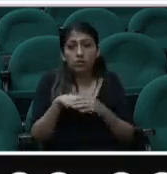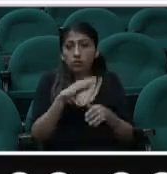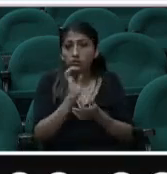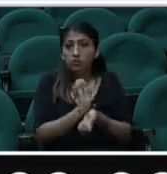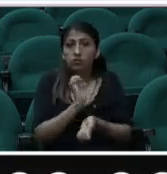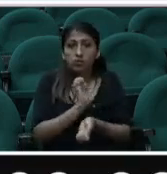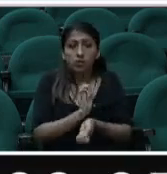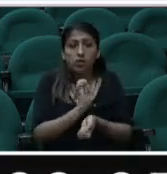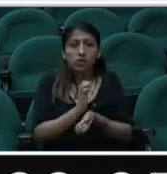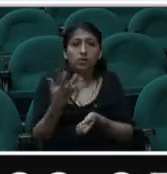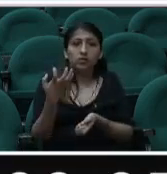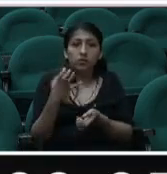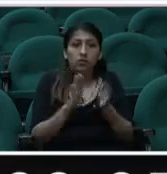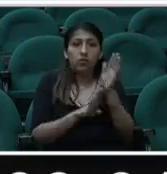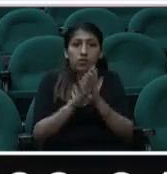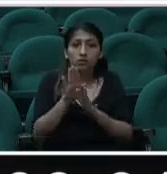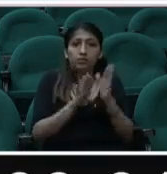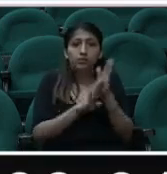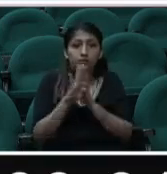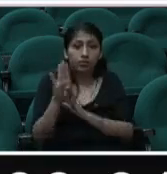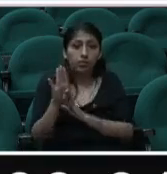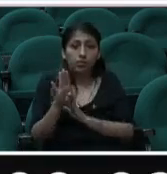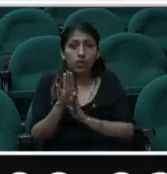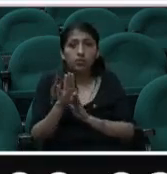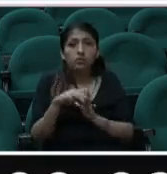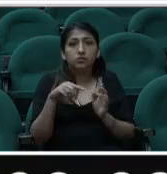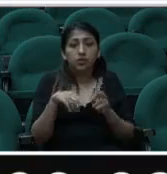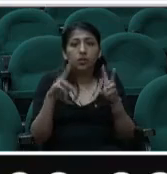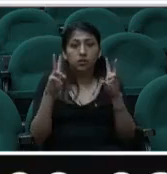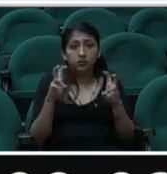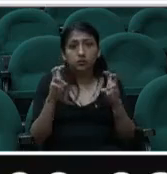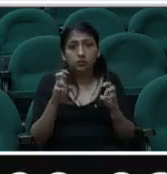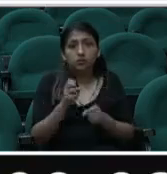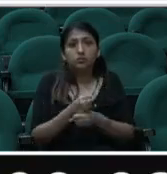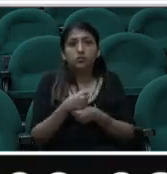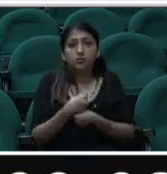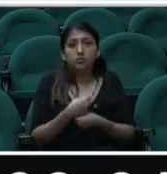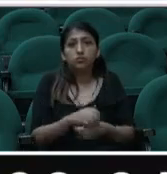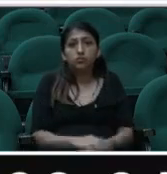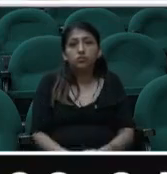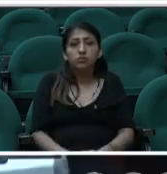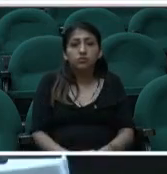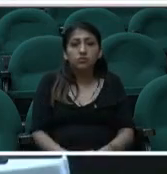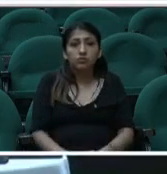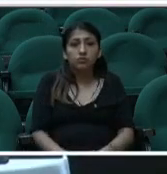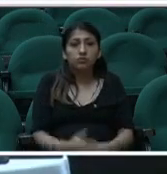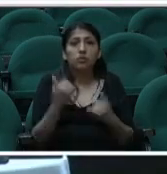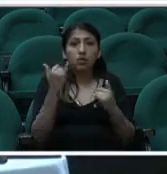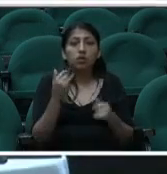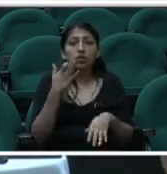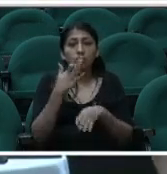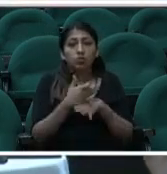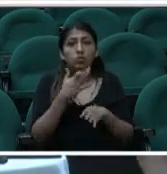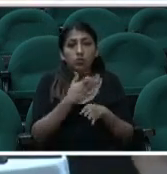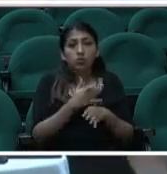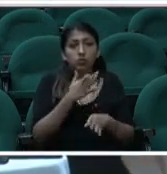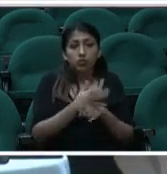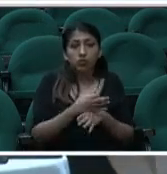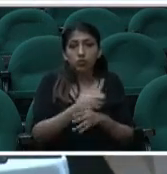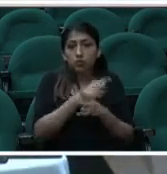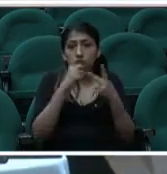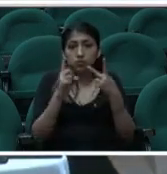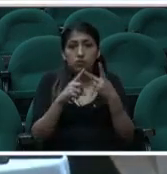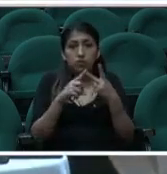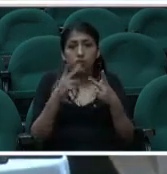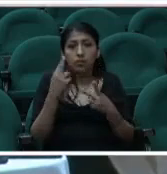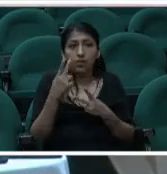todos los ecuatorianos que quieren emprender básicamente en este tema que hoy lo estamos tratando gracias ahora es el tiempo de la segunda